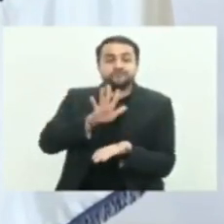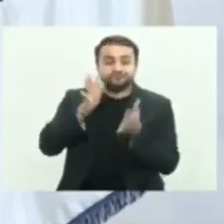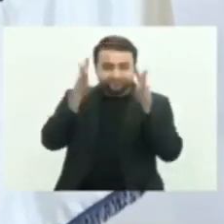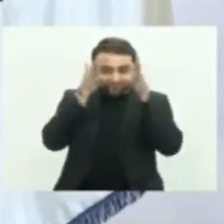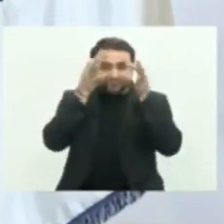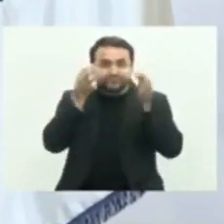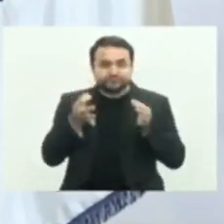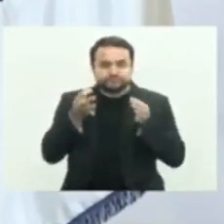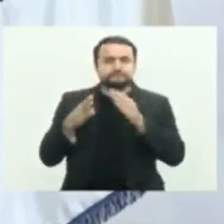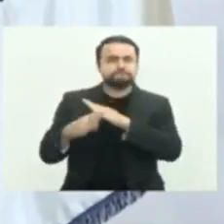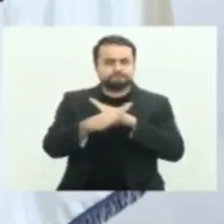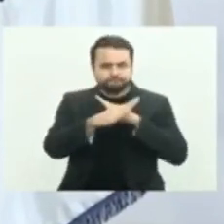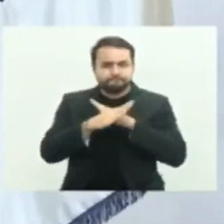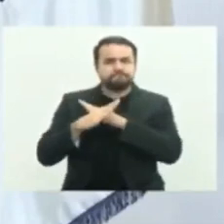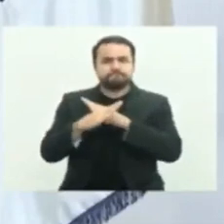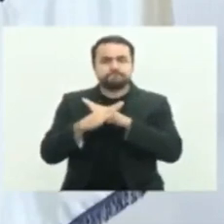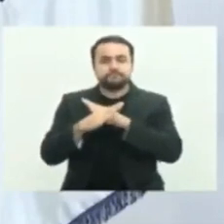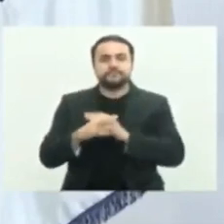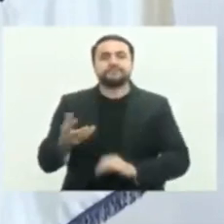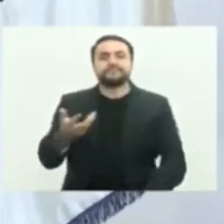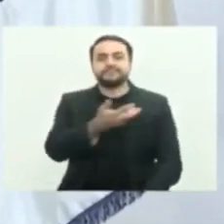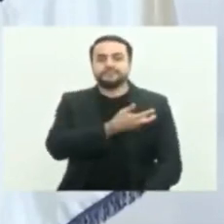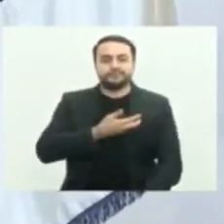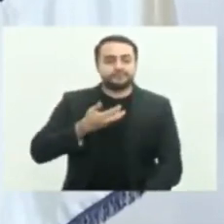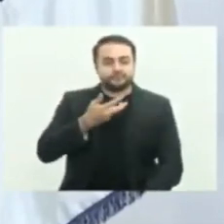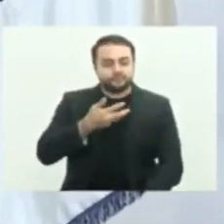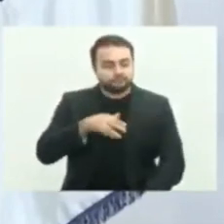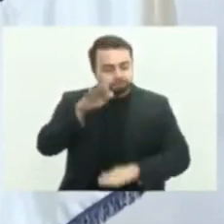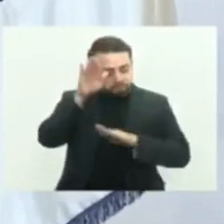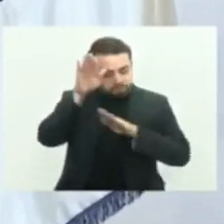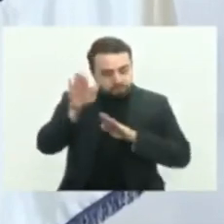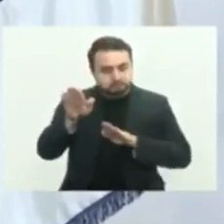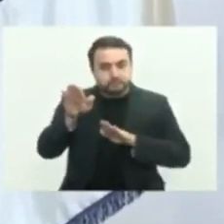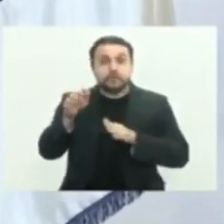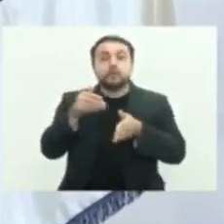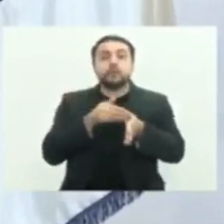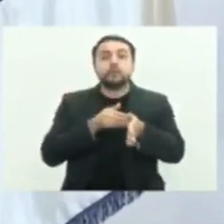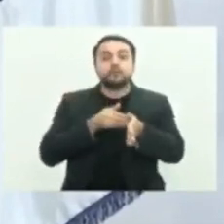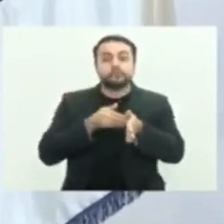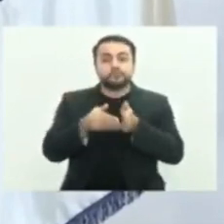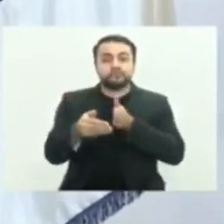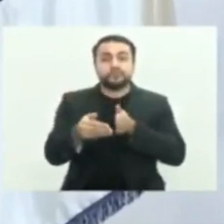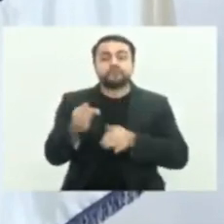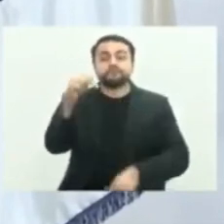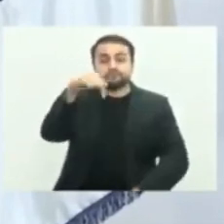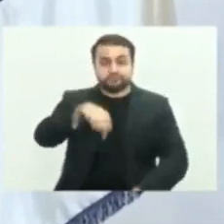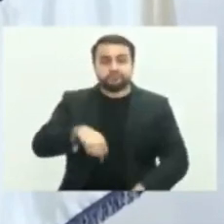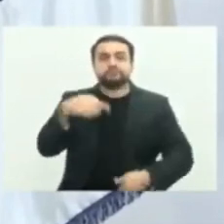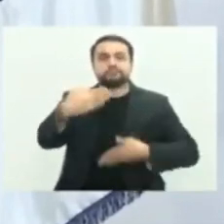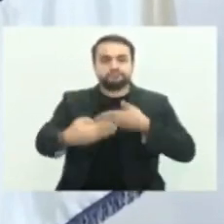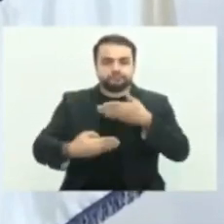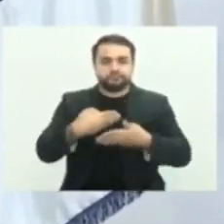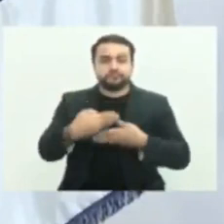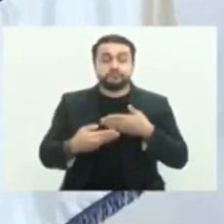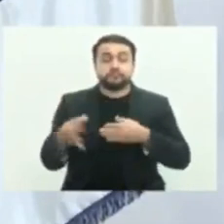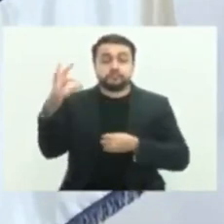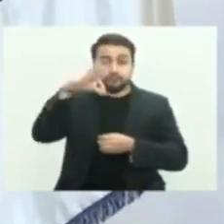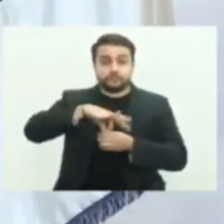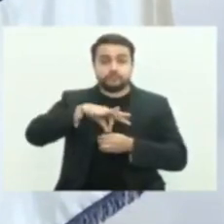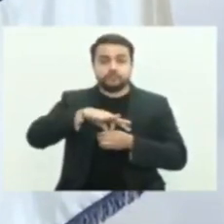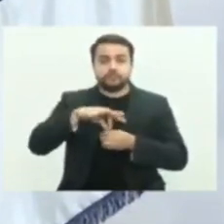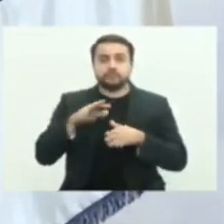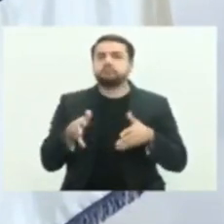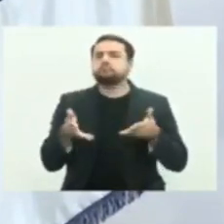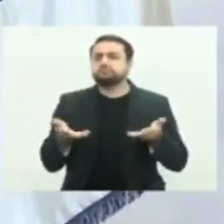Con mucho respeto, damos inicio al solemne acto de apertura de la jornada de votación para las